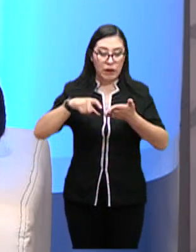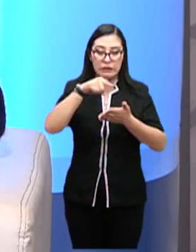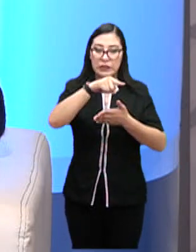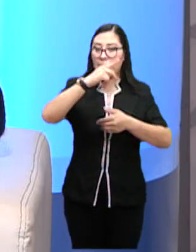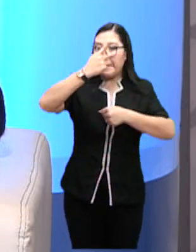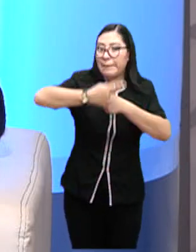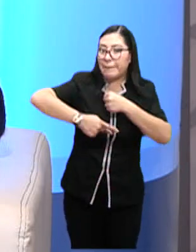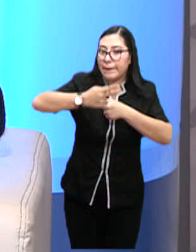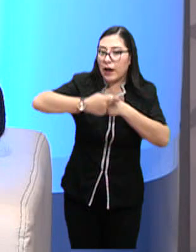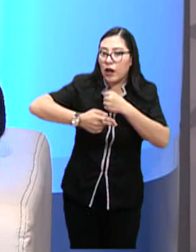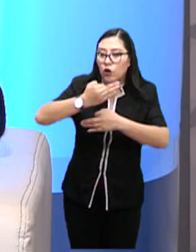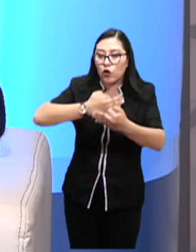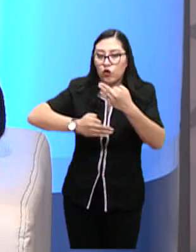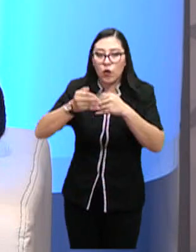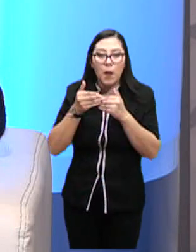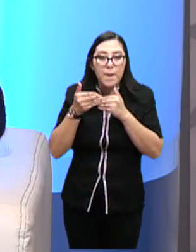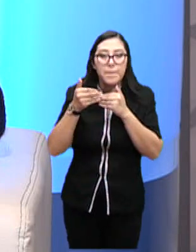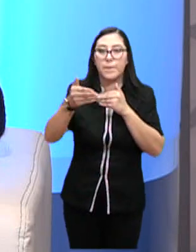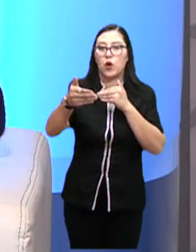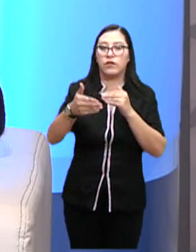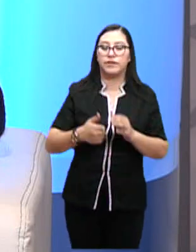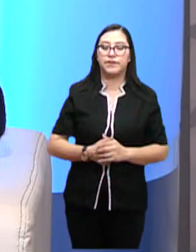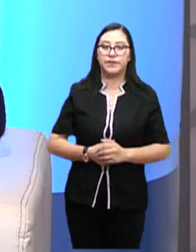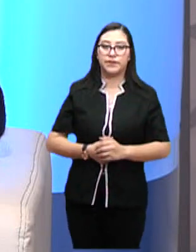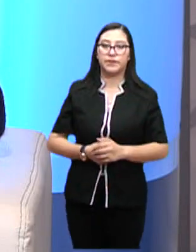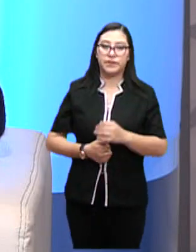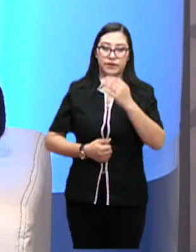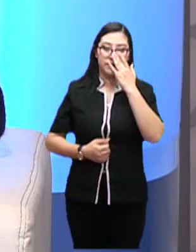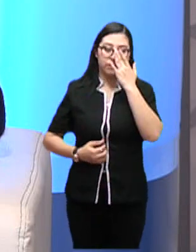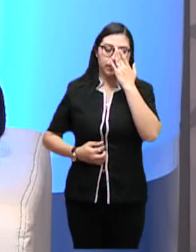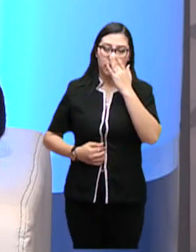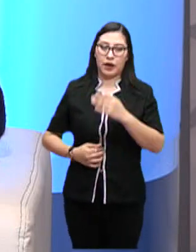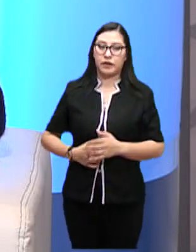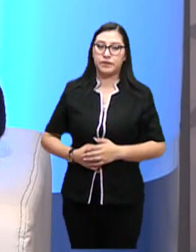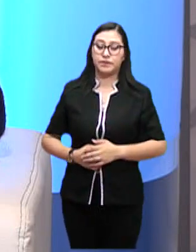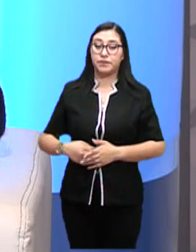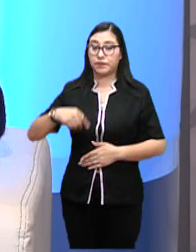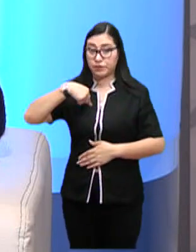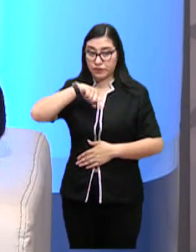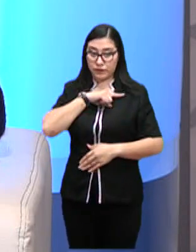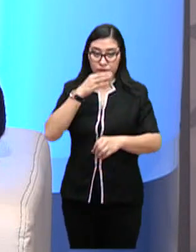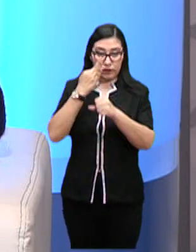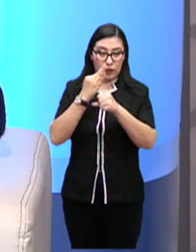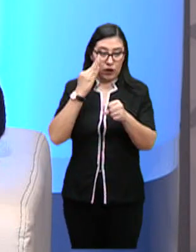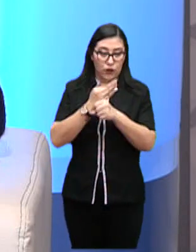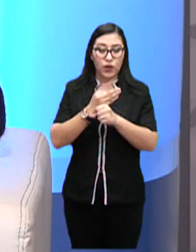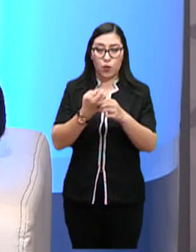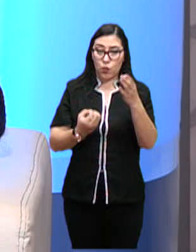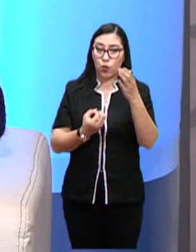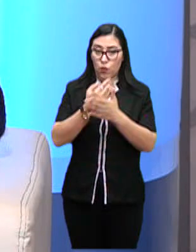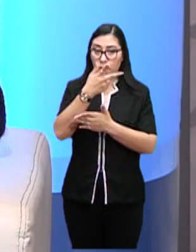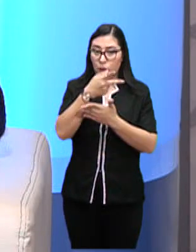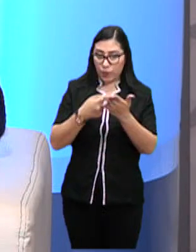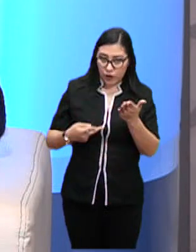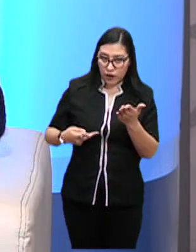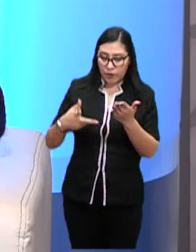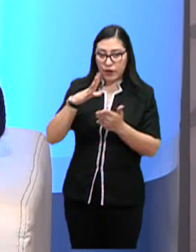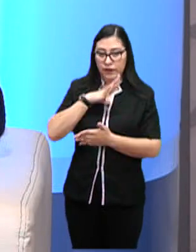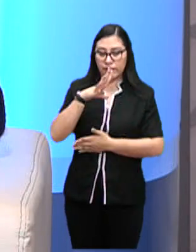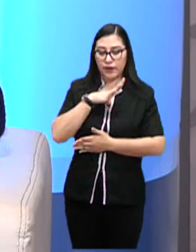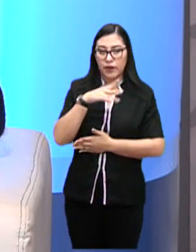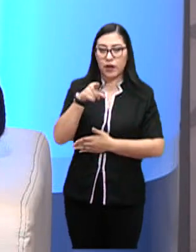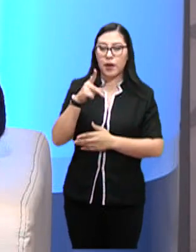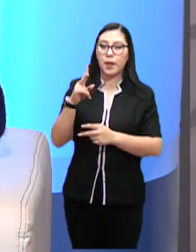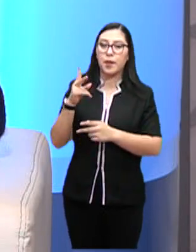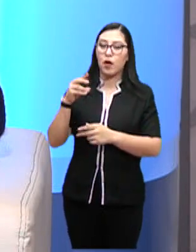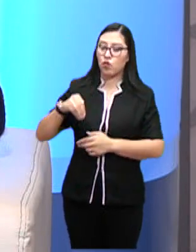representa y los peligros que pueden significar. Sí, nosotros estamos ya estableciendo un programa en donde se van a hacer